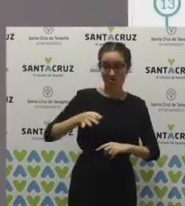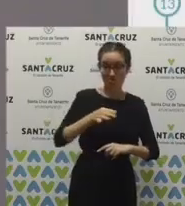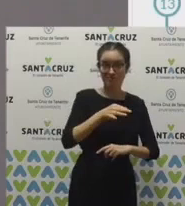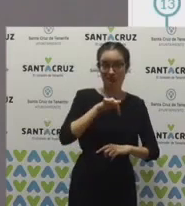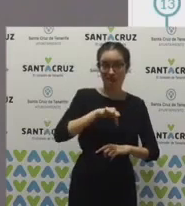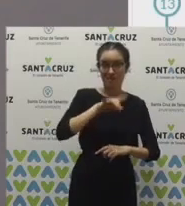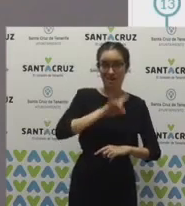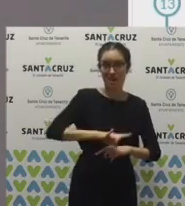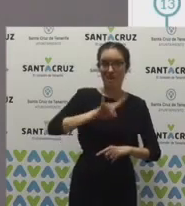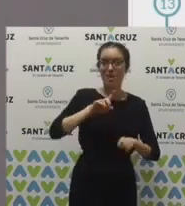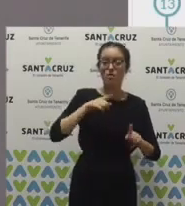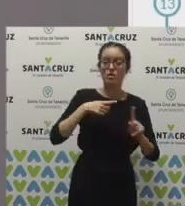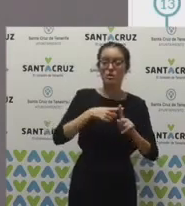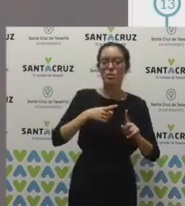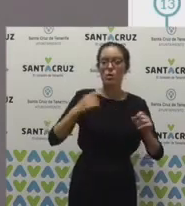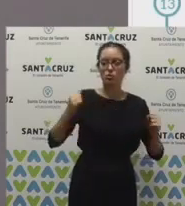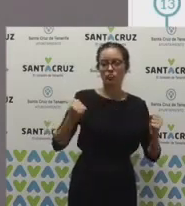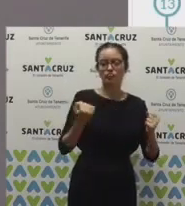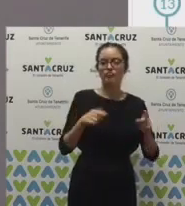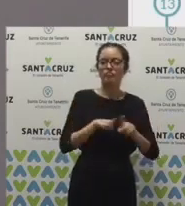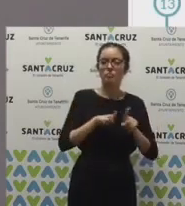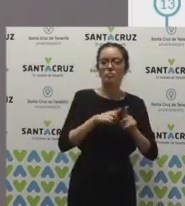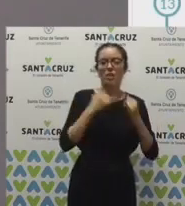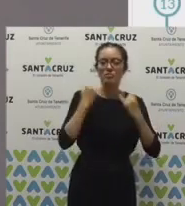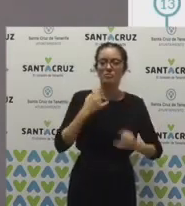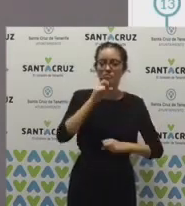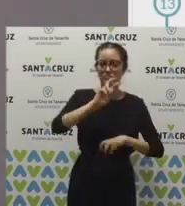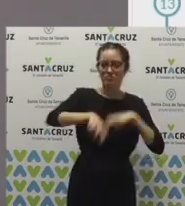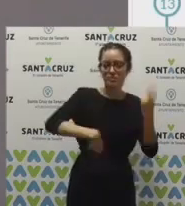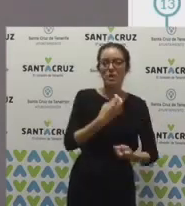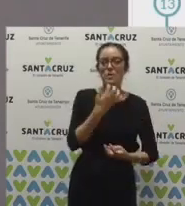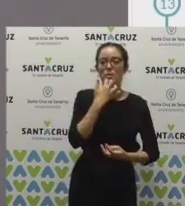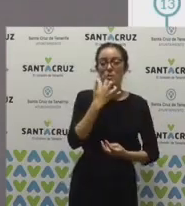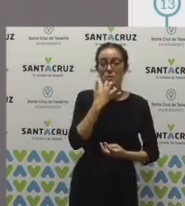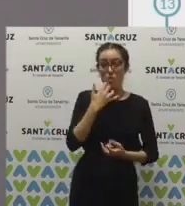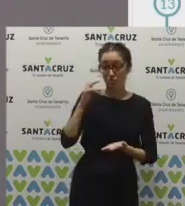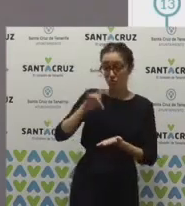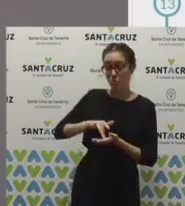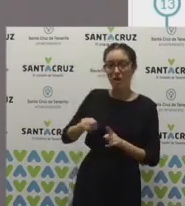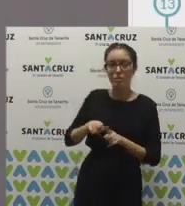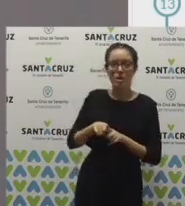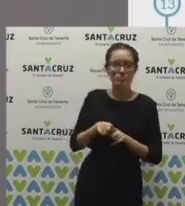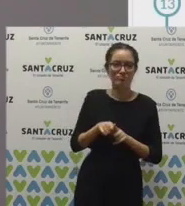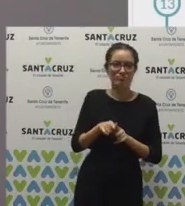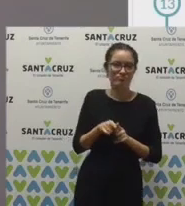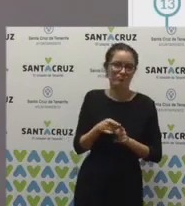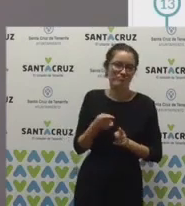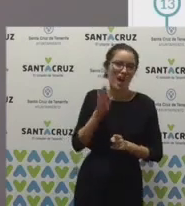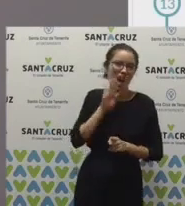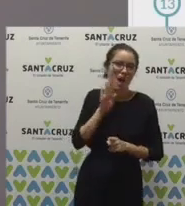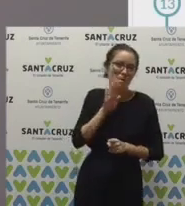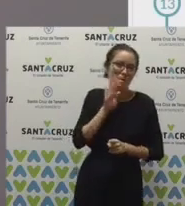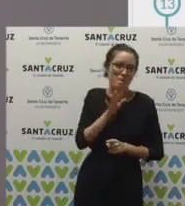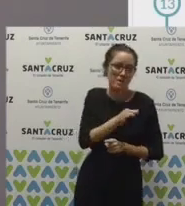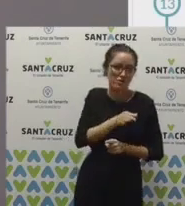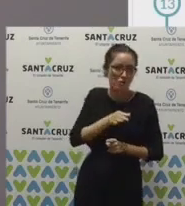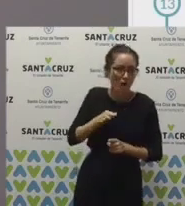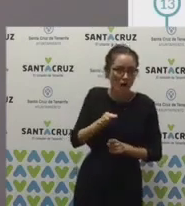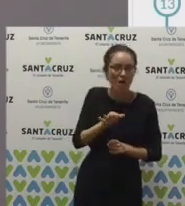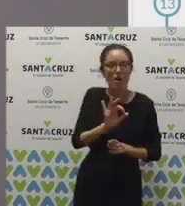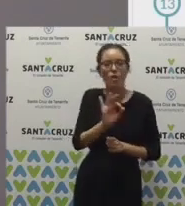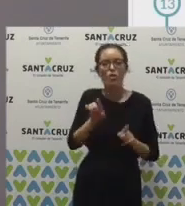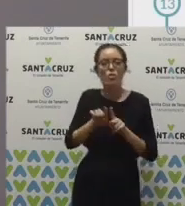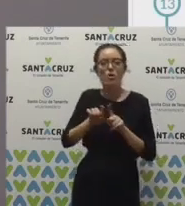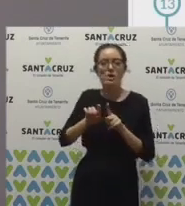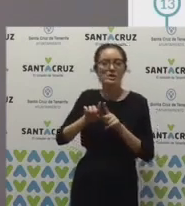donde por ejemplo en biotecnología señala la producción de microalgas como la base de la futura actividad de la biotecnología sur